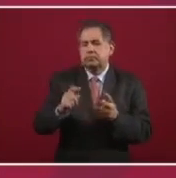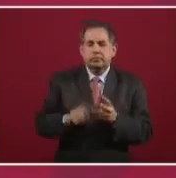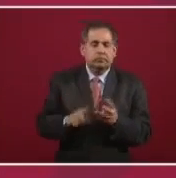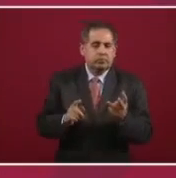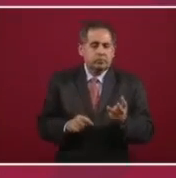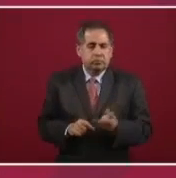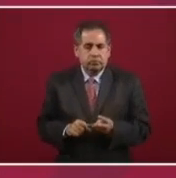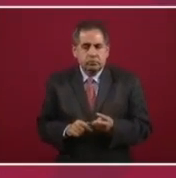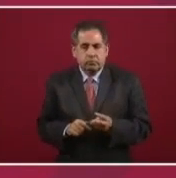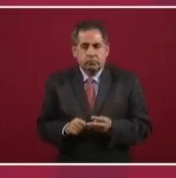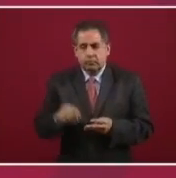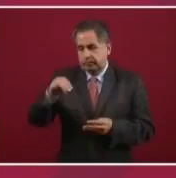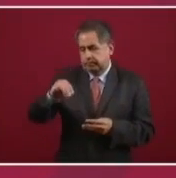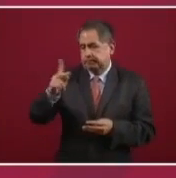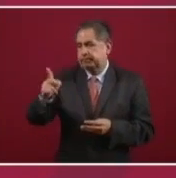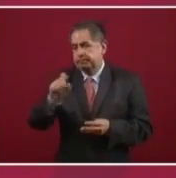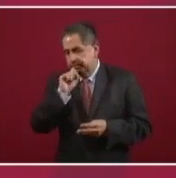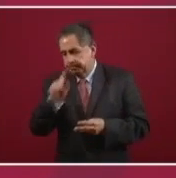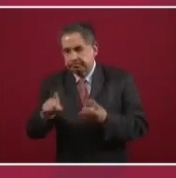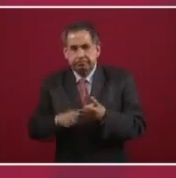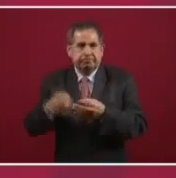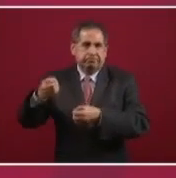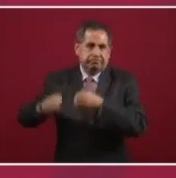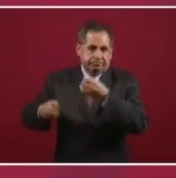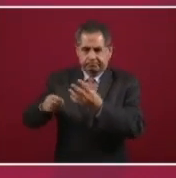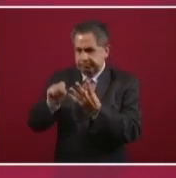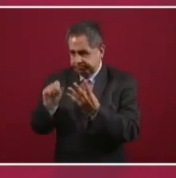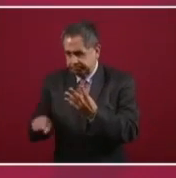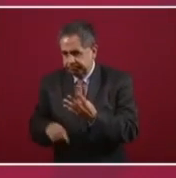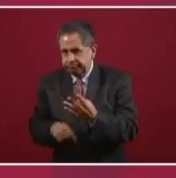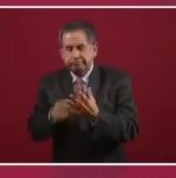con ministerios públicos, con jueces,